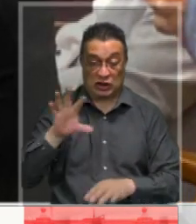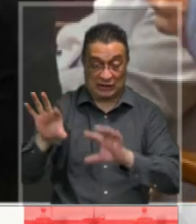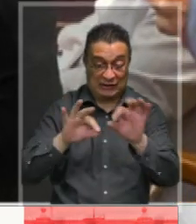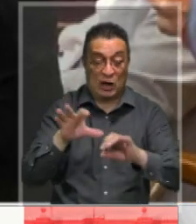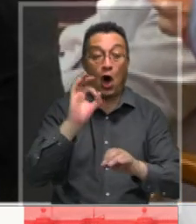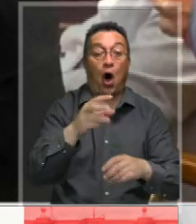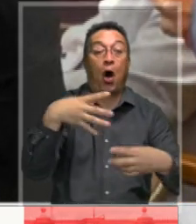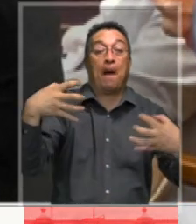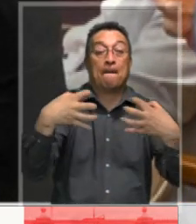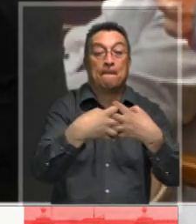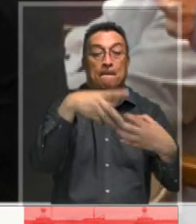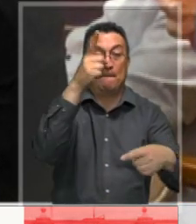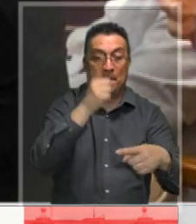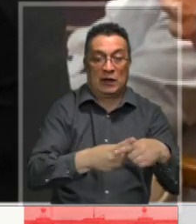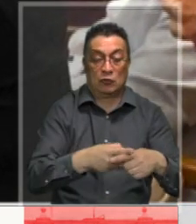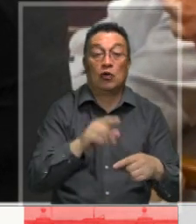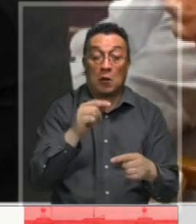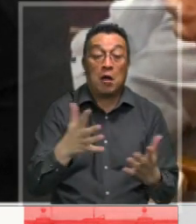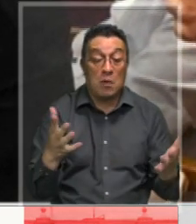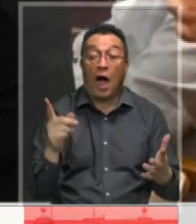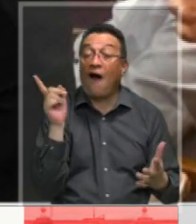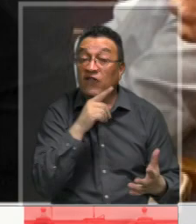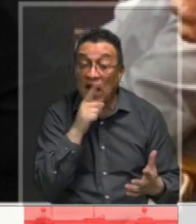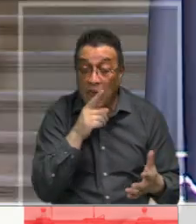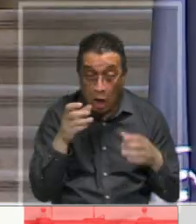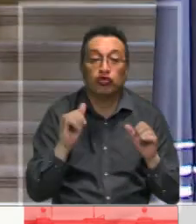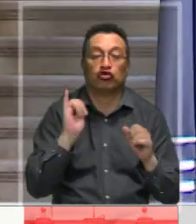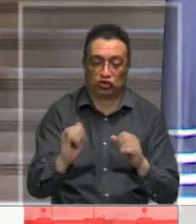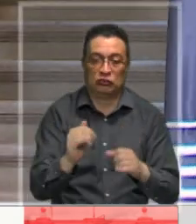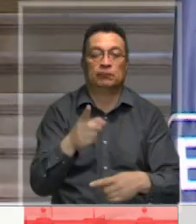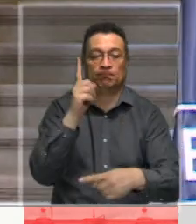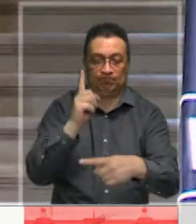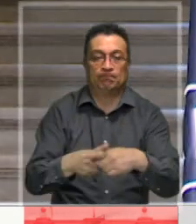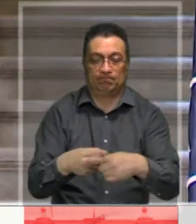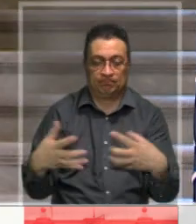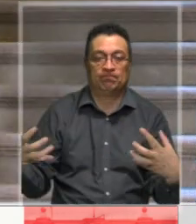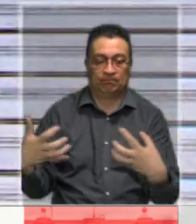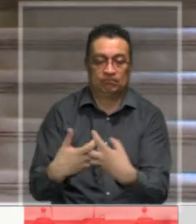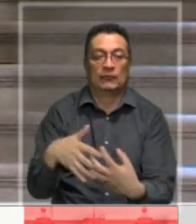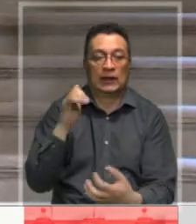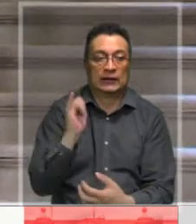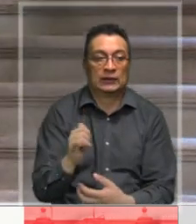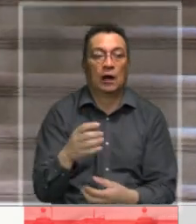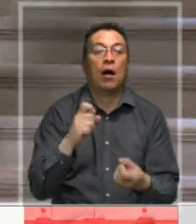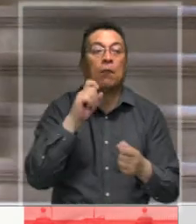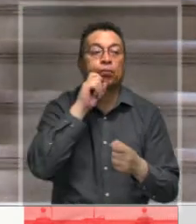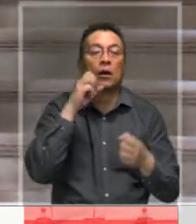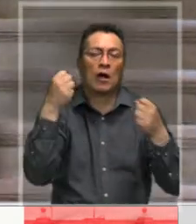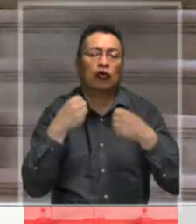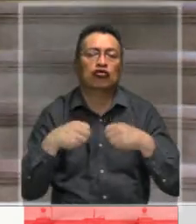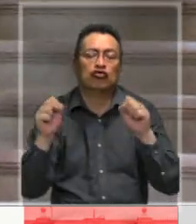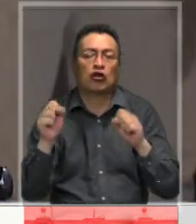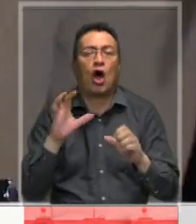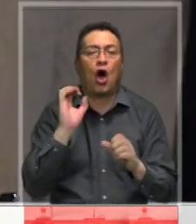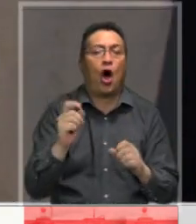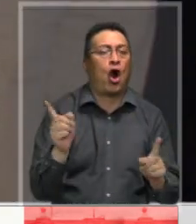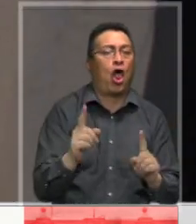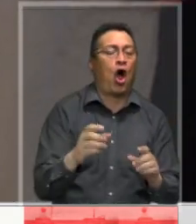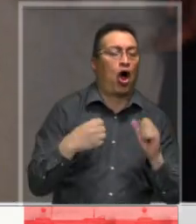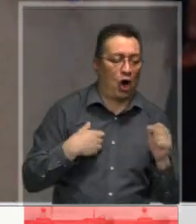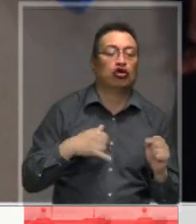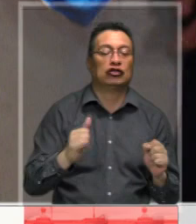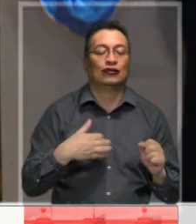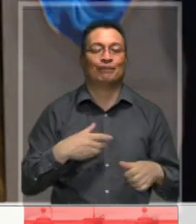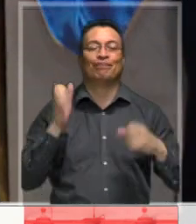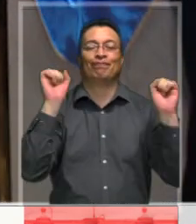mixto. Finalmente hay una mixtura, valga la redundancia, y bajo esa lógica, ¿quién puede atribuirse quizás un triunfo? ¿O nadie puede atribuirse